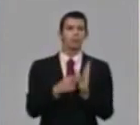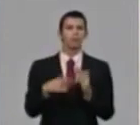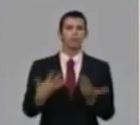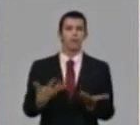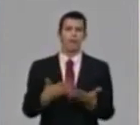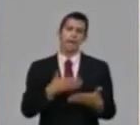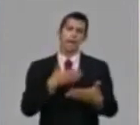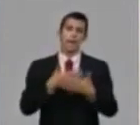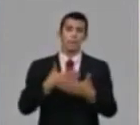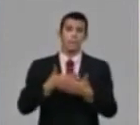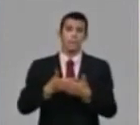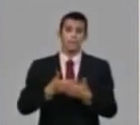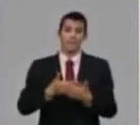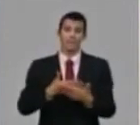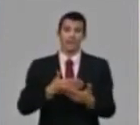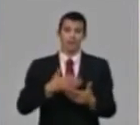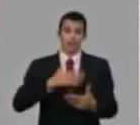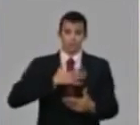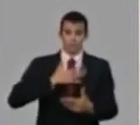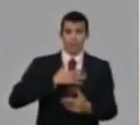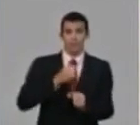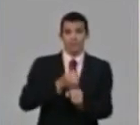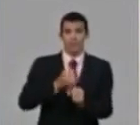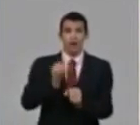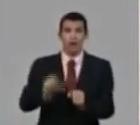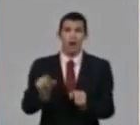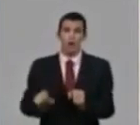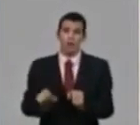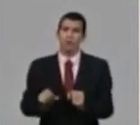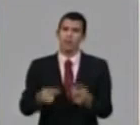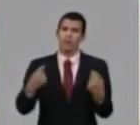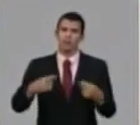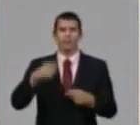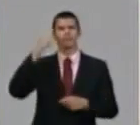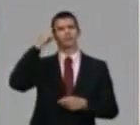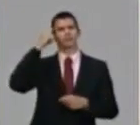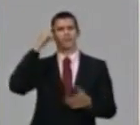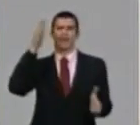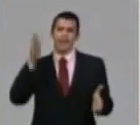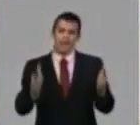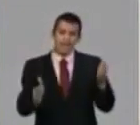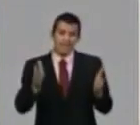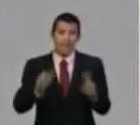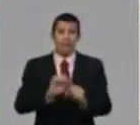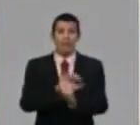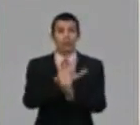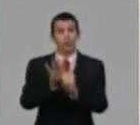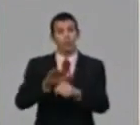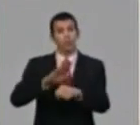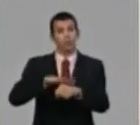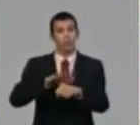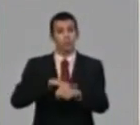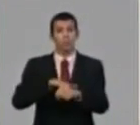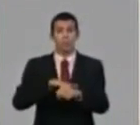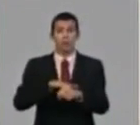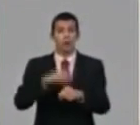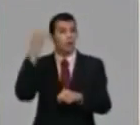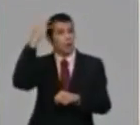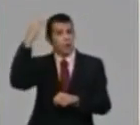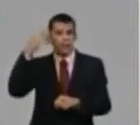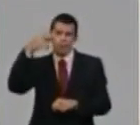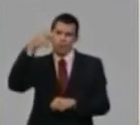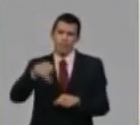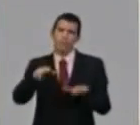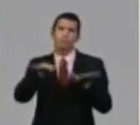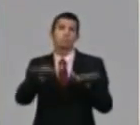ser dispuestas por el gobierno, como la más reciente, el pasado 11 de abril, el gobierno aprobó la suspensión de los servicios de